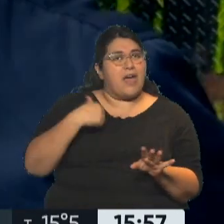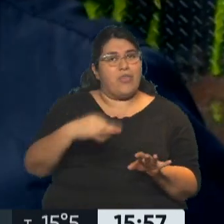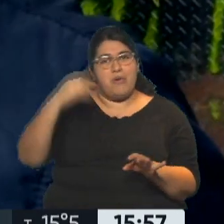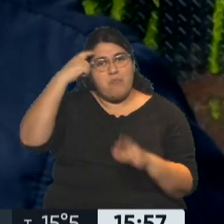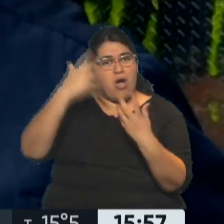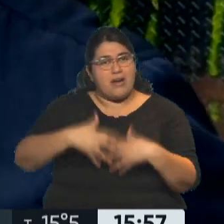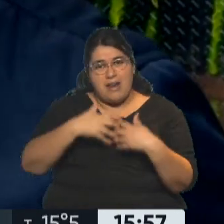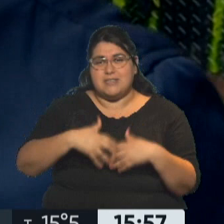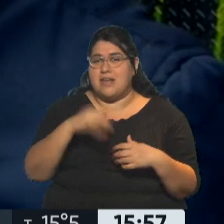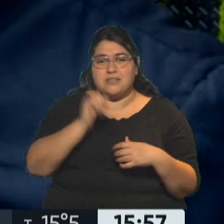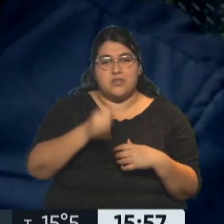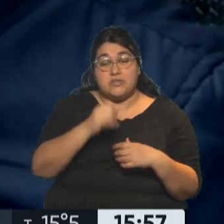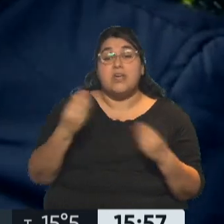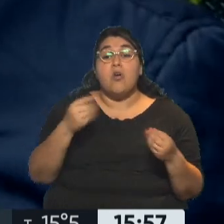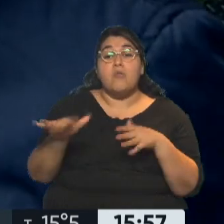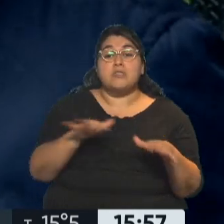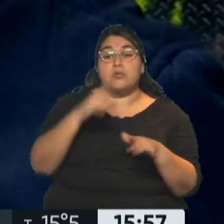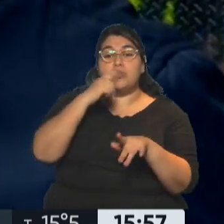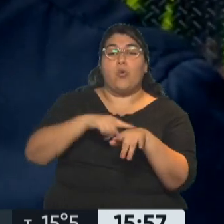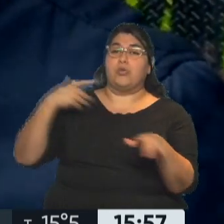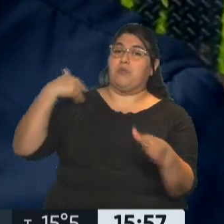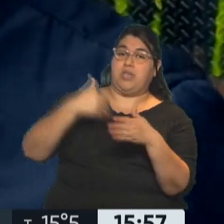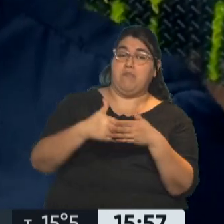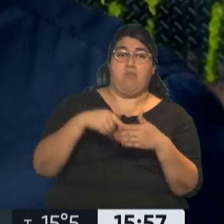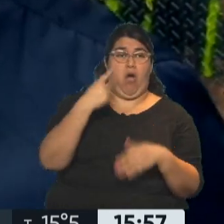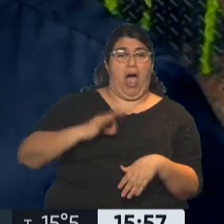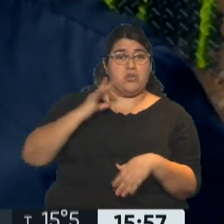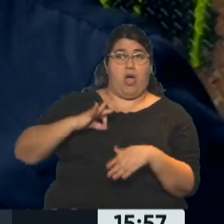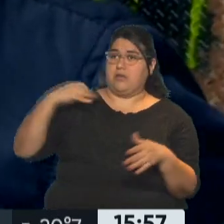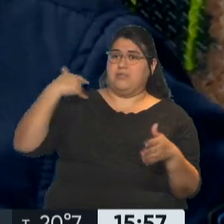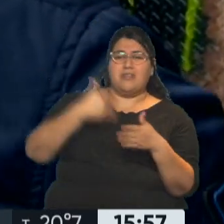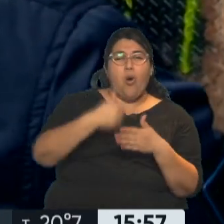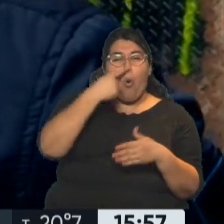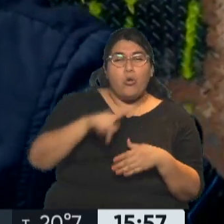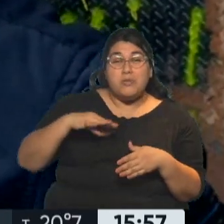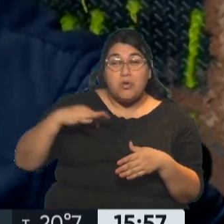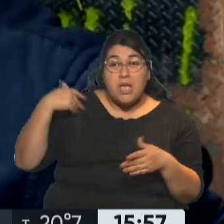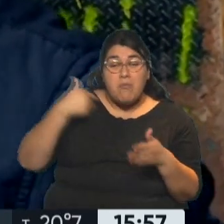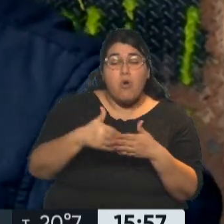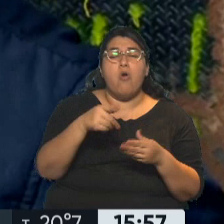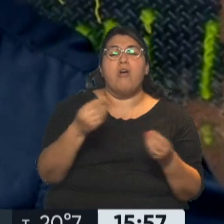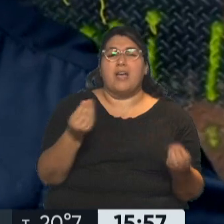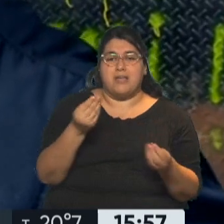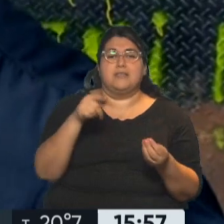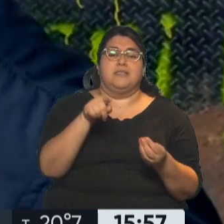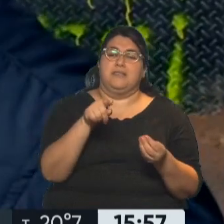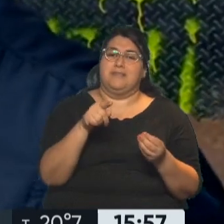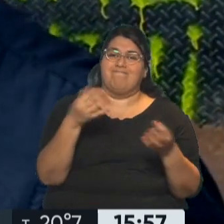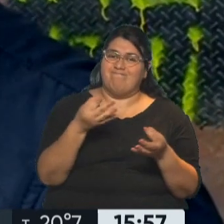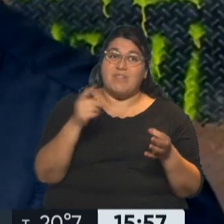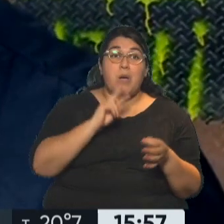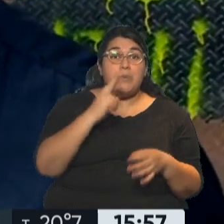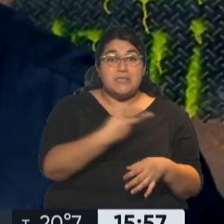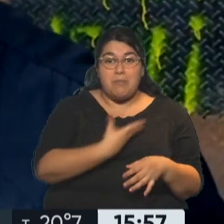difíciles argentinas con todo lo que vemos que ha pasado en este último entonces estos años y en este último tiempo en particular pero bueno una